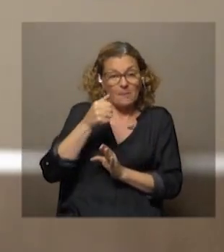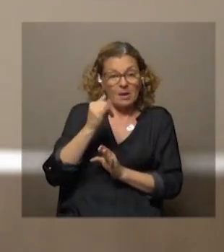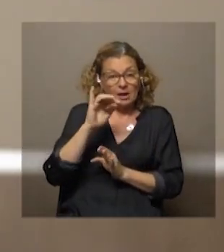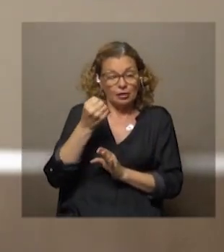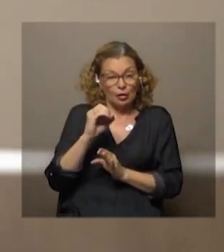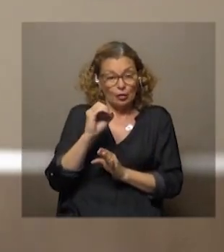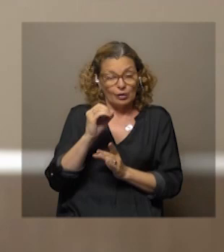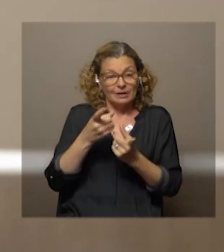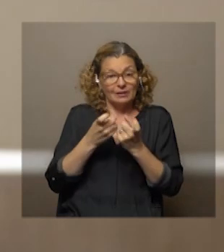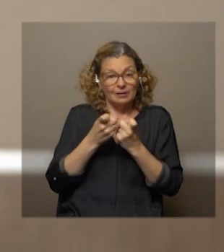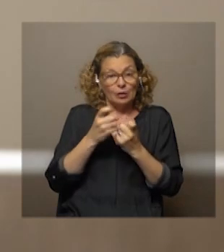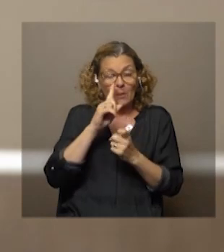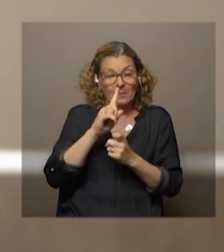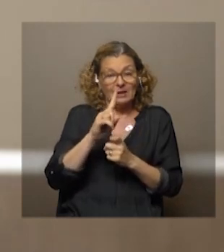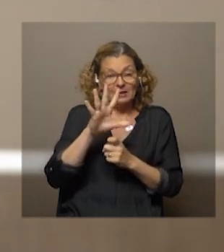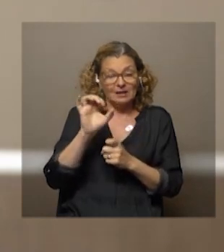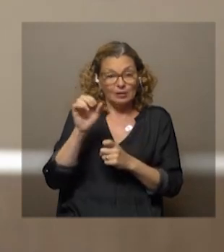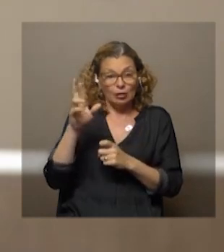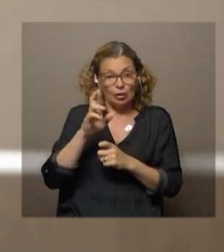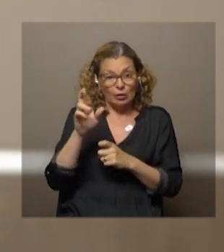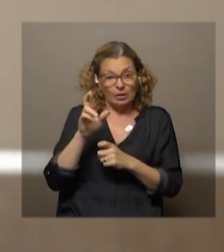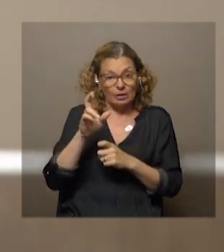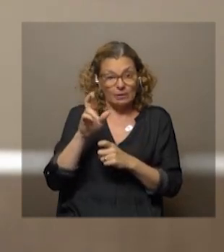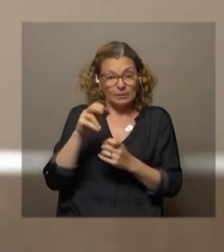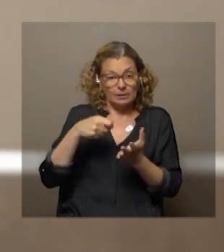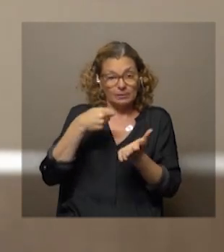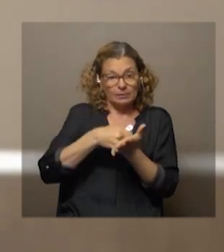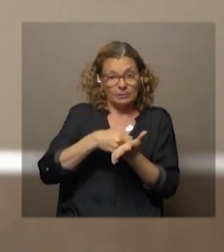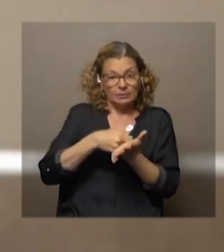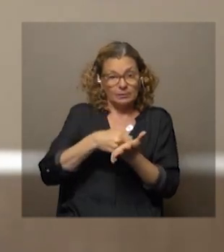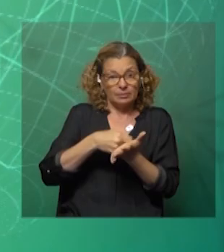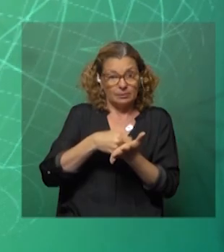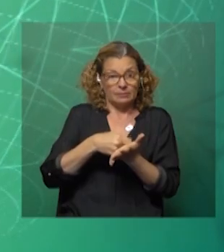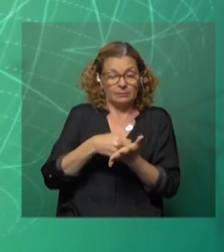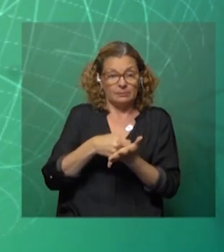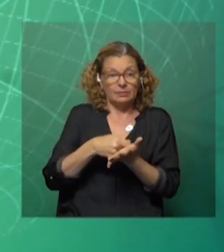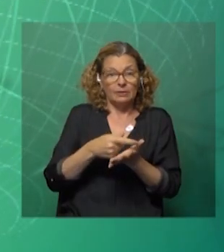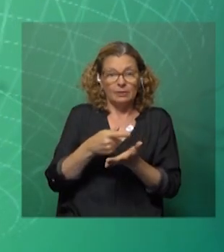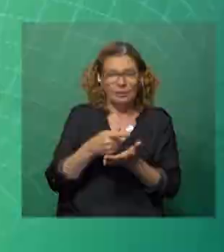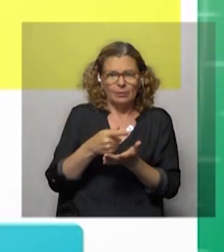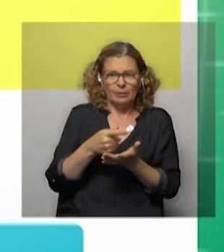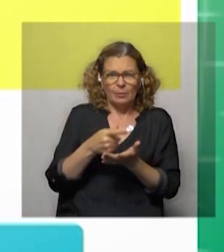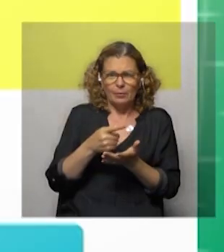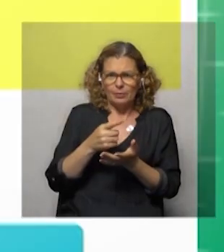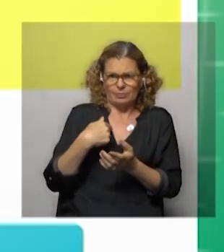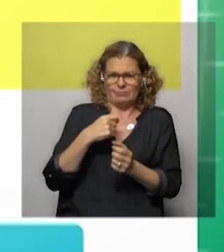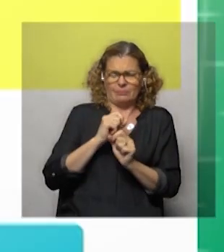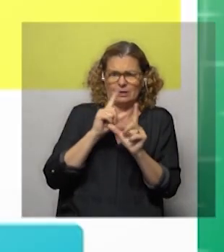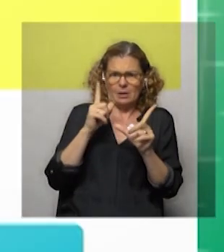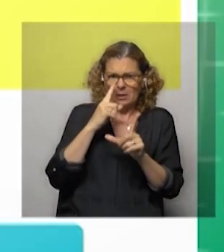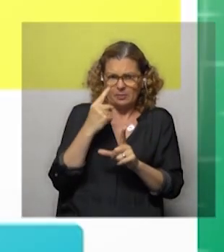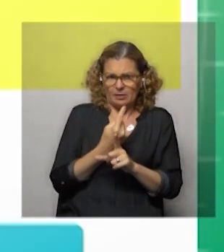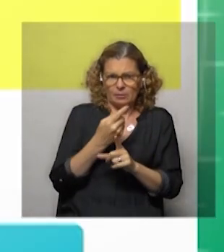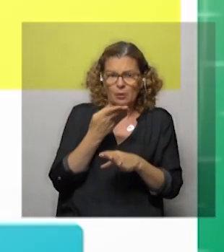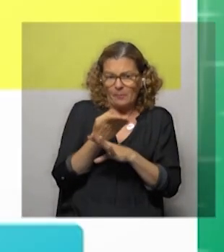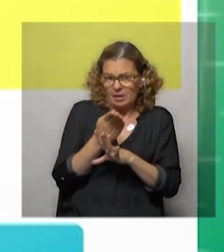preciso 1500 dólares este para que quede prestado y fue una reacción inmediata mía bueno este